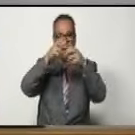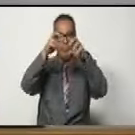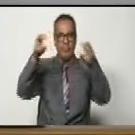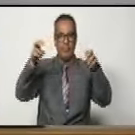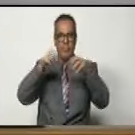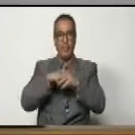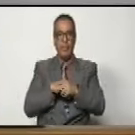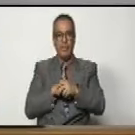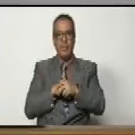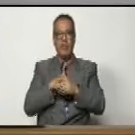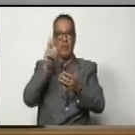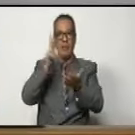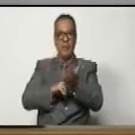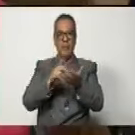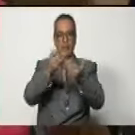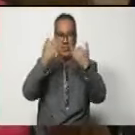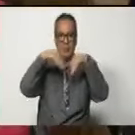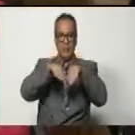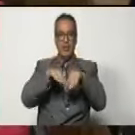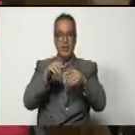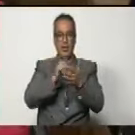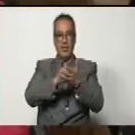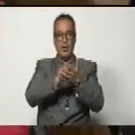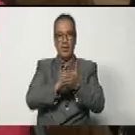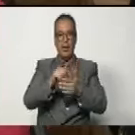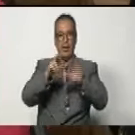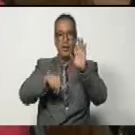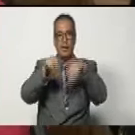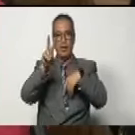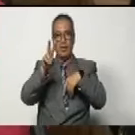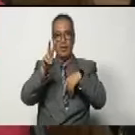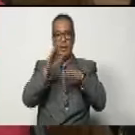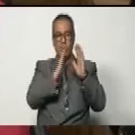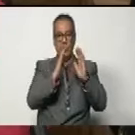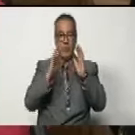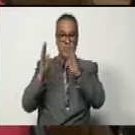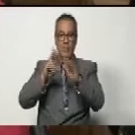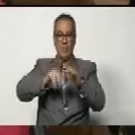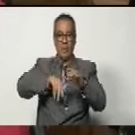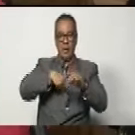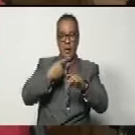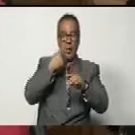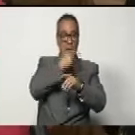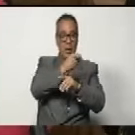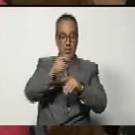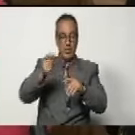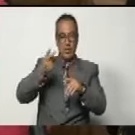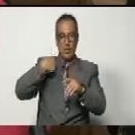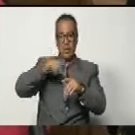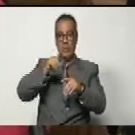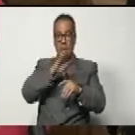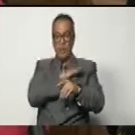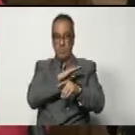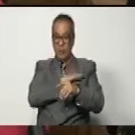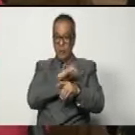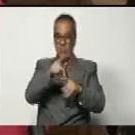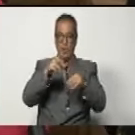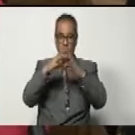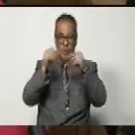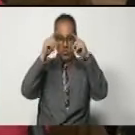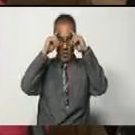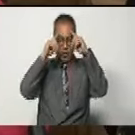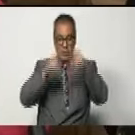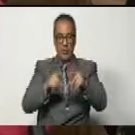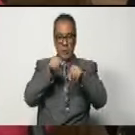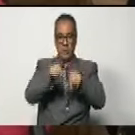epígrafe, aprobado. Siguiente. Artículo 12. Las organizaciones del poder popular tendrán autonomía en sus decisiones